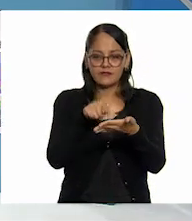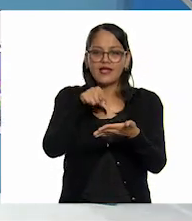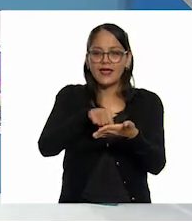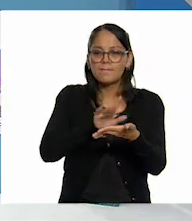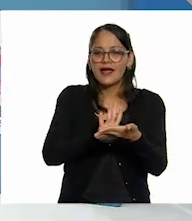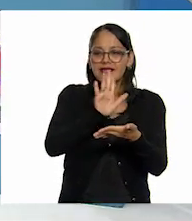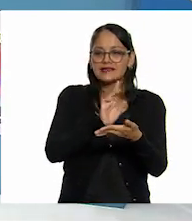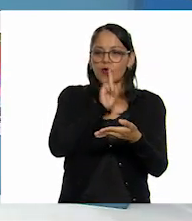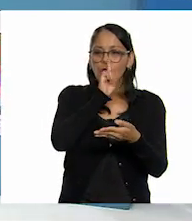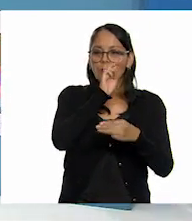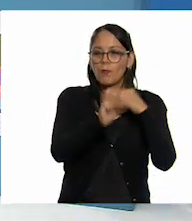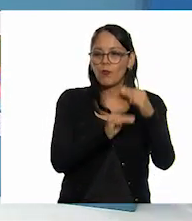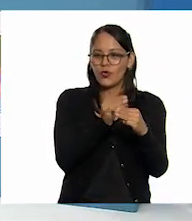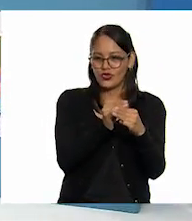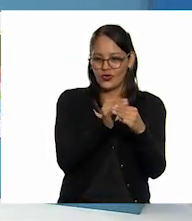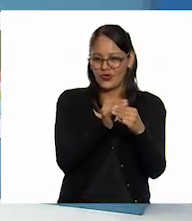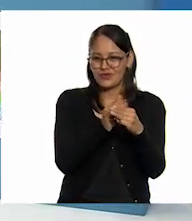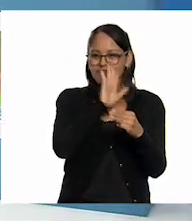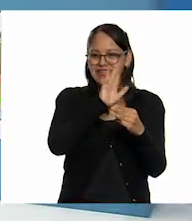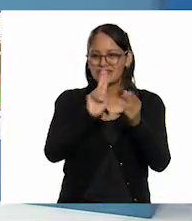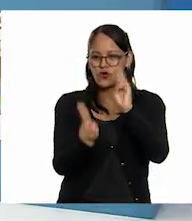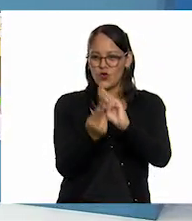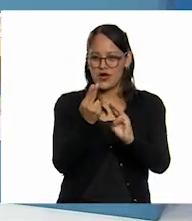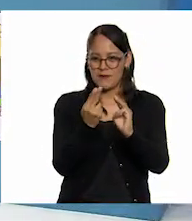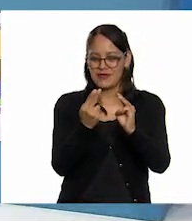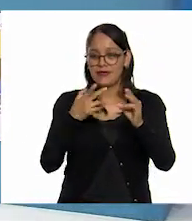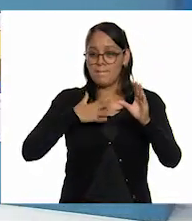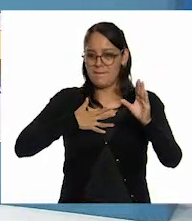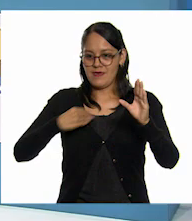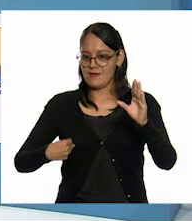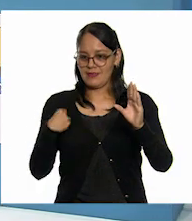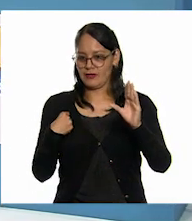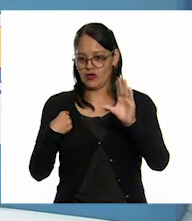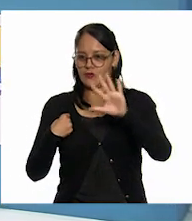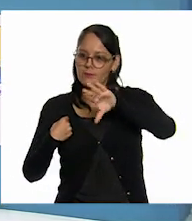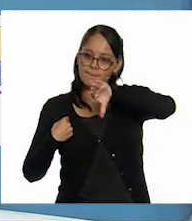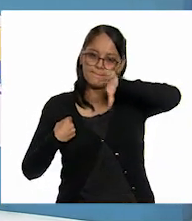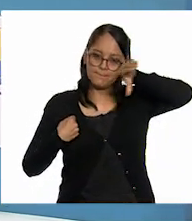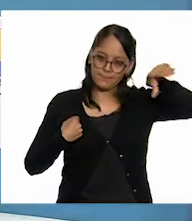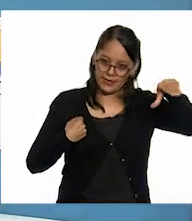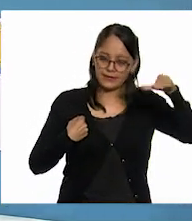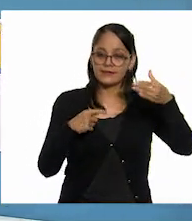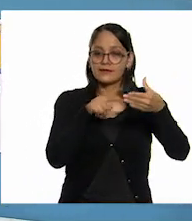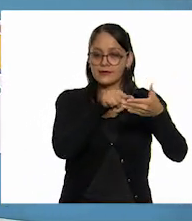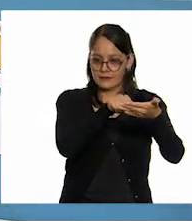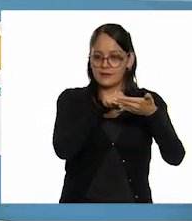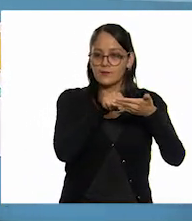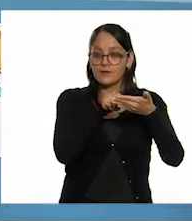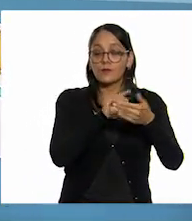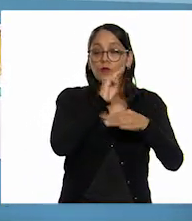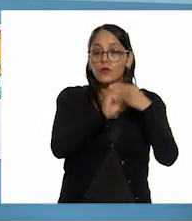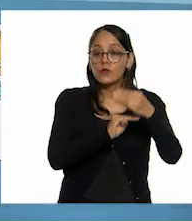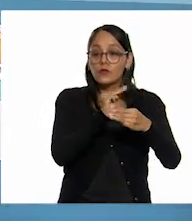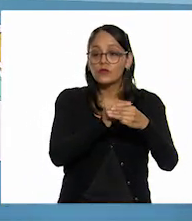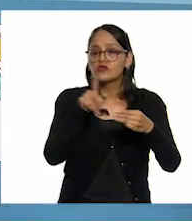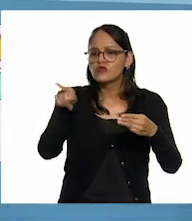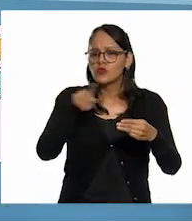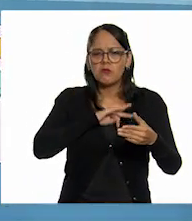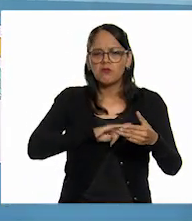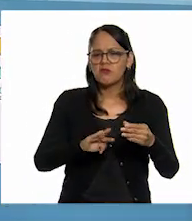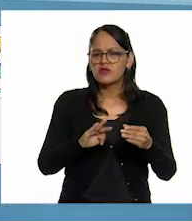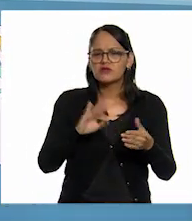mundo, un universo aparte de este, en el que vivimos. Pero es un mundo al que puedes entrar